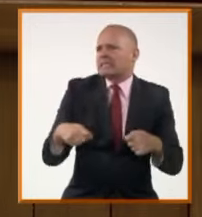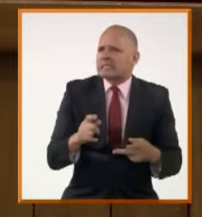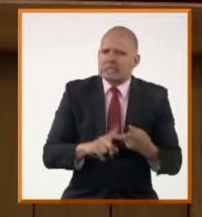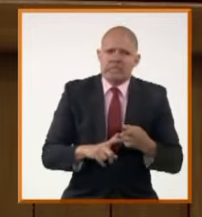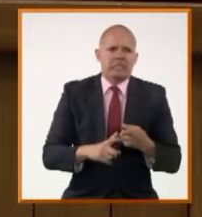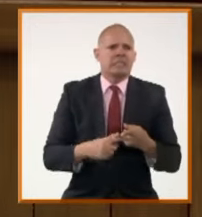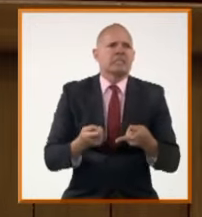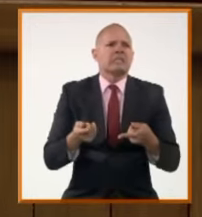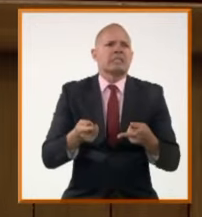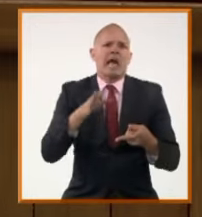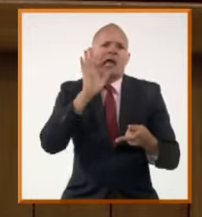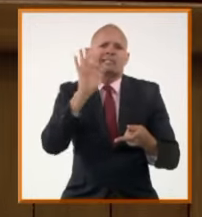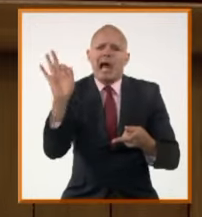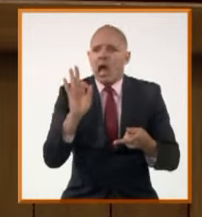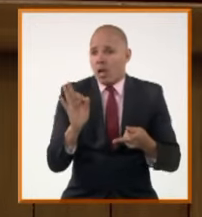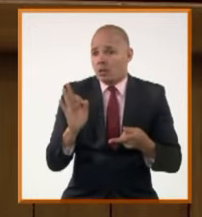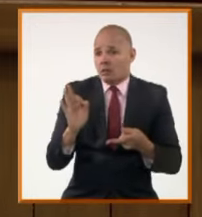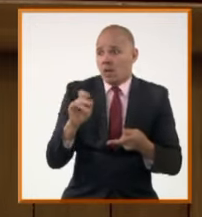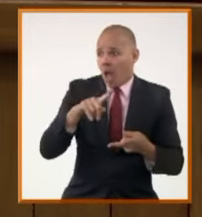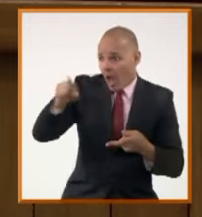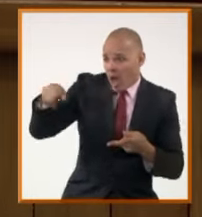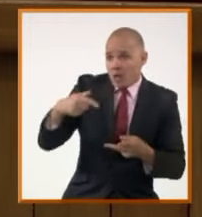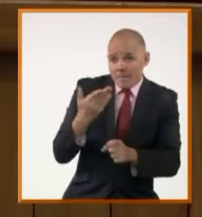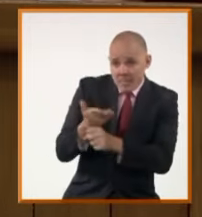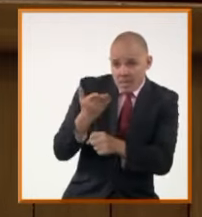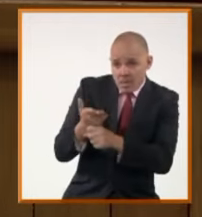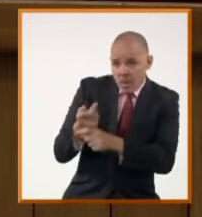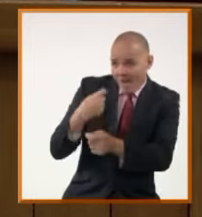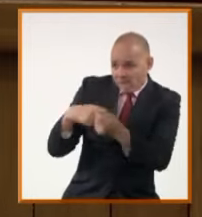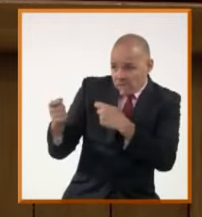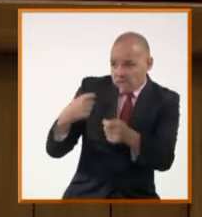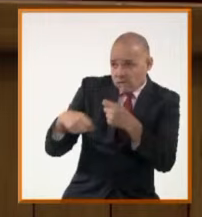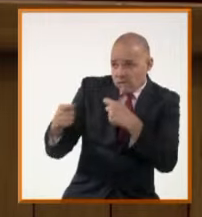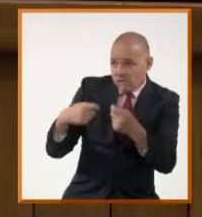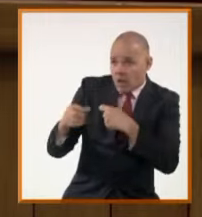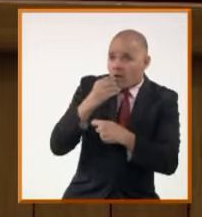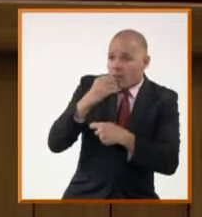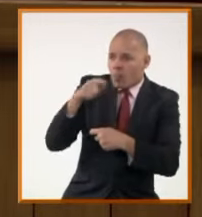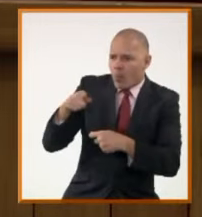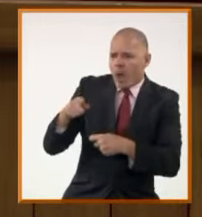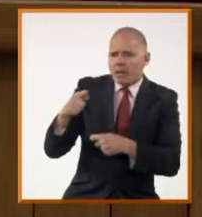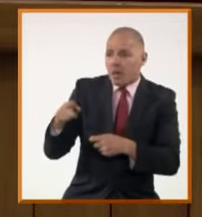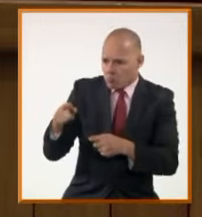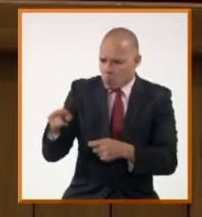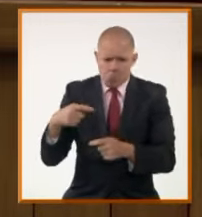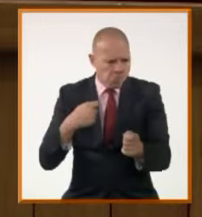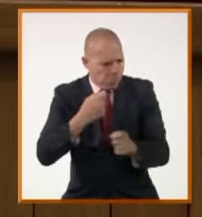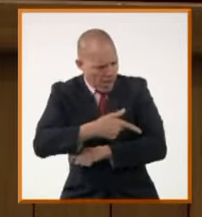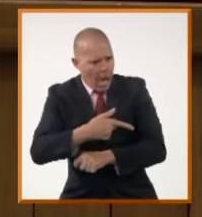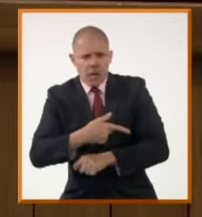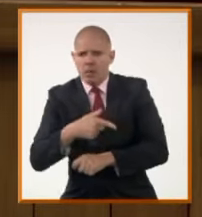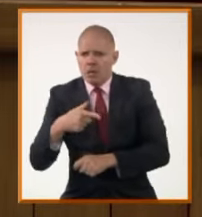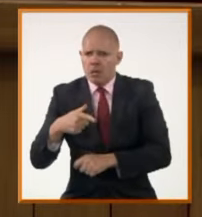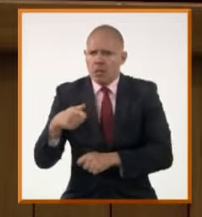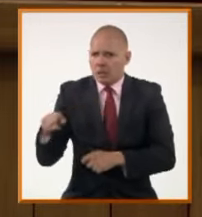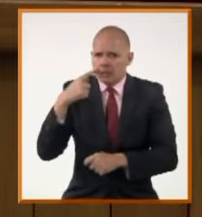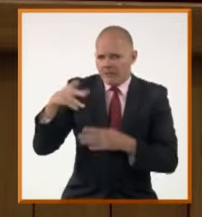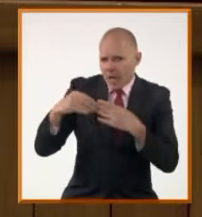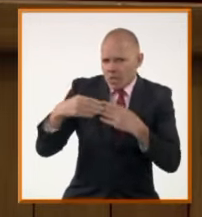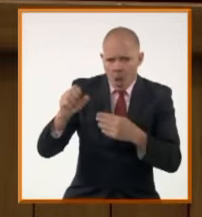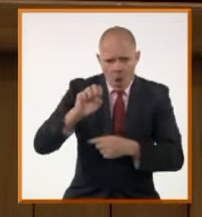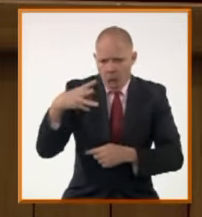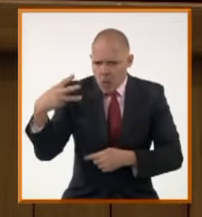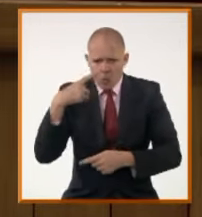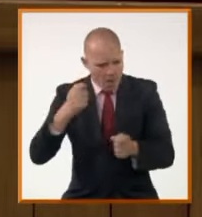esa potencialidad está ahí, con las divisas seguras para poder ingresarla a partir de esas exportaciones.